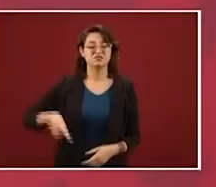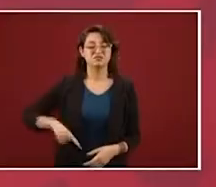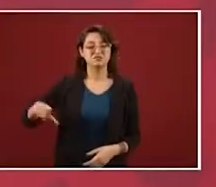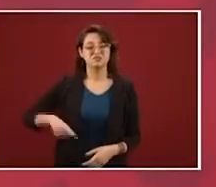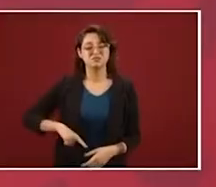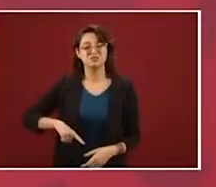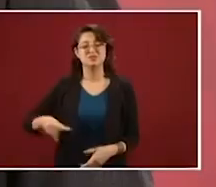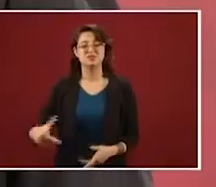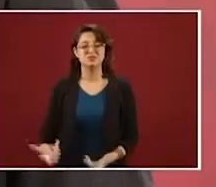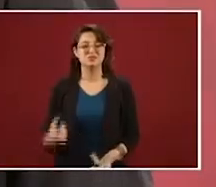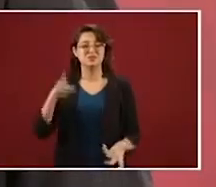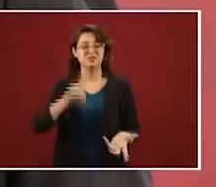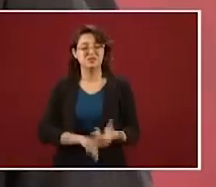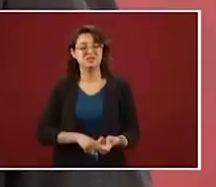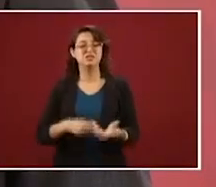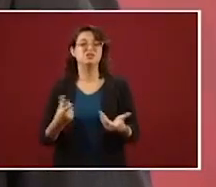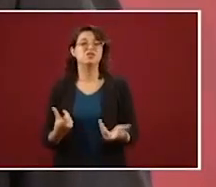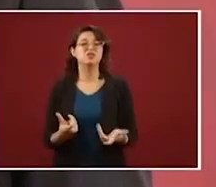en el sector salud,